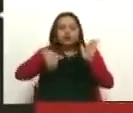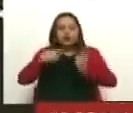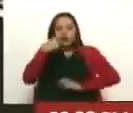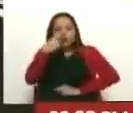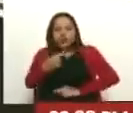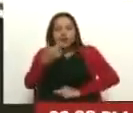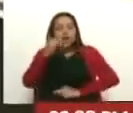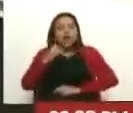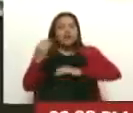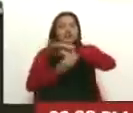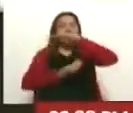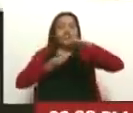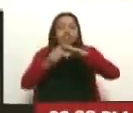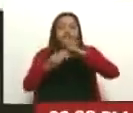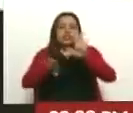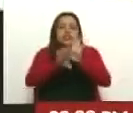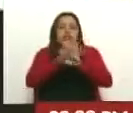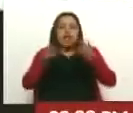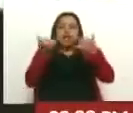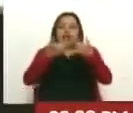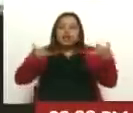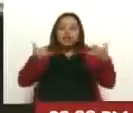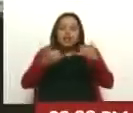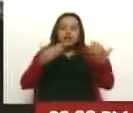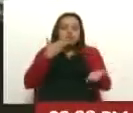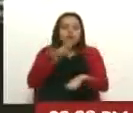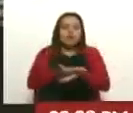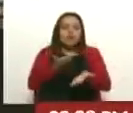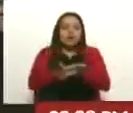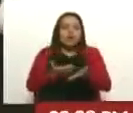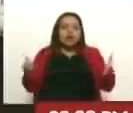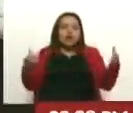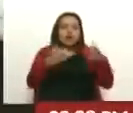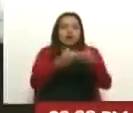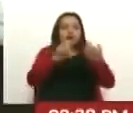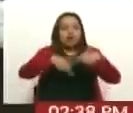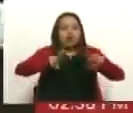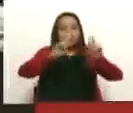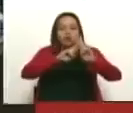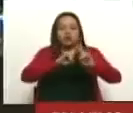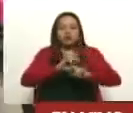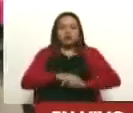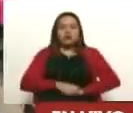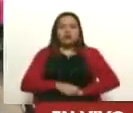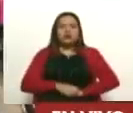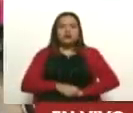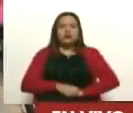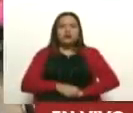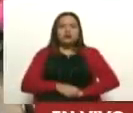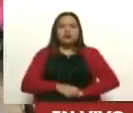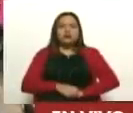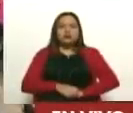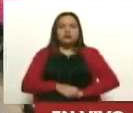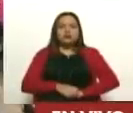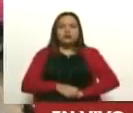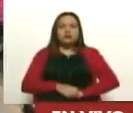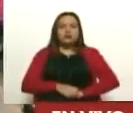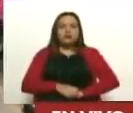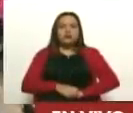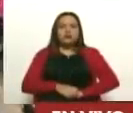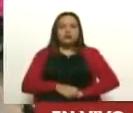sus antecedentes en lineamientos propuestos por la Organización de las Naciones Unidas. La disposición transitoria